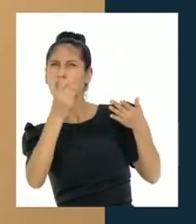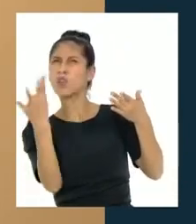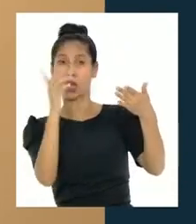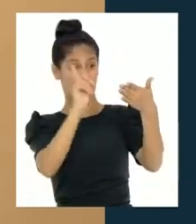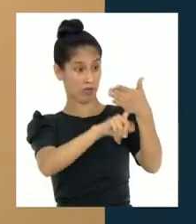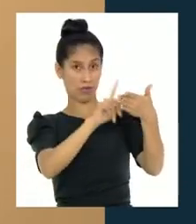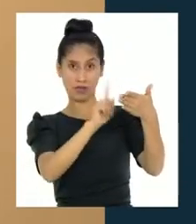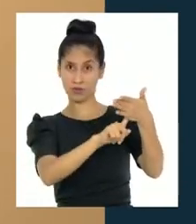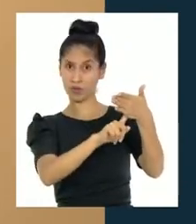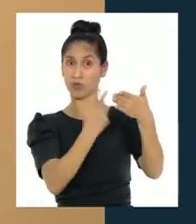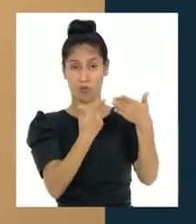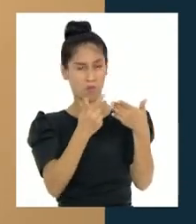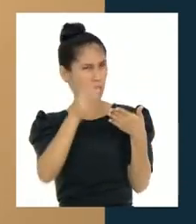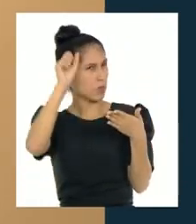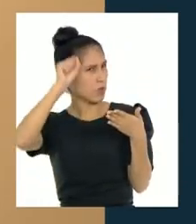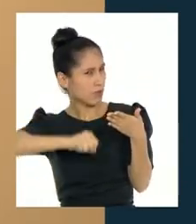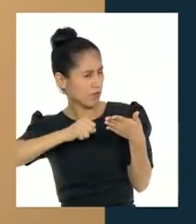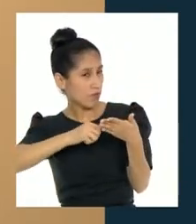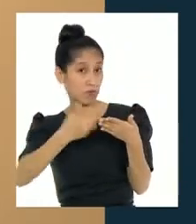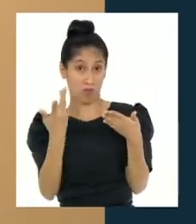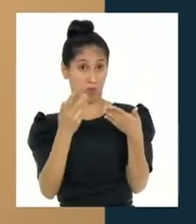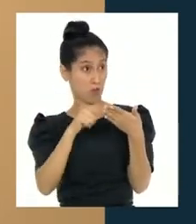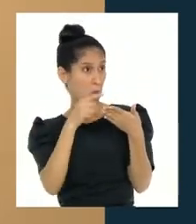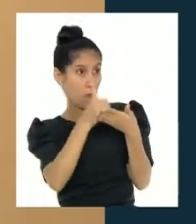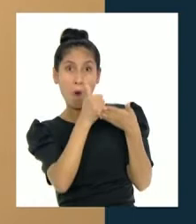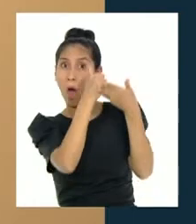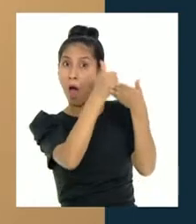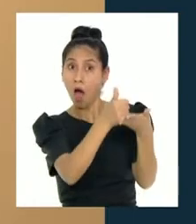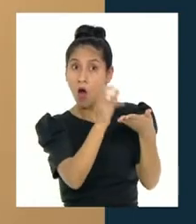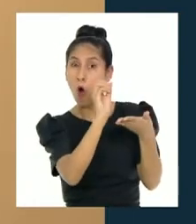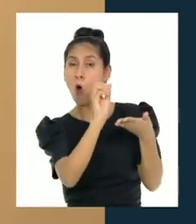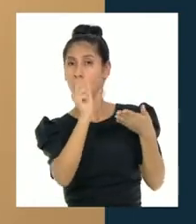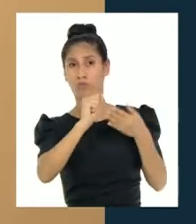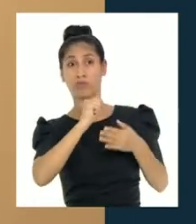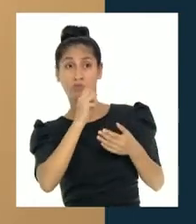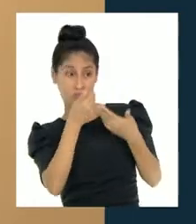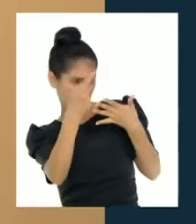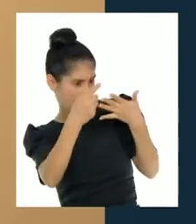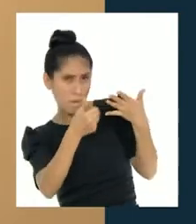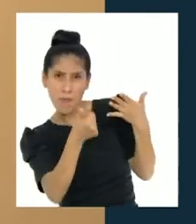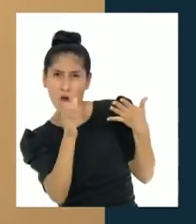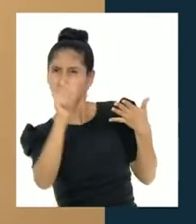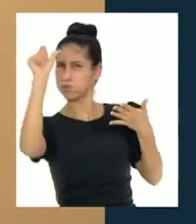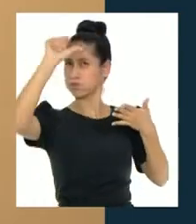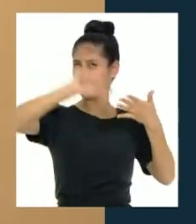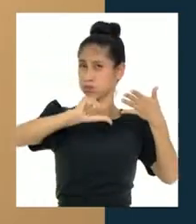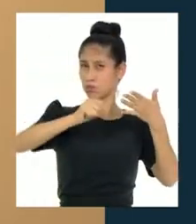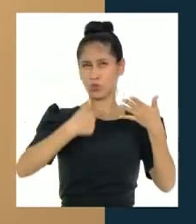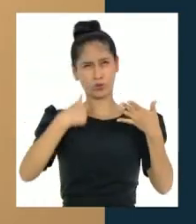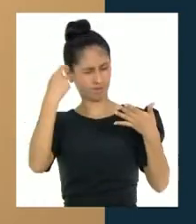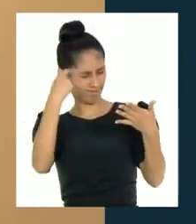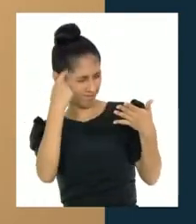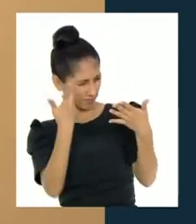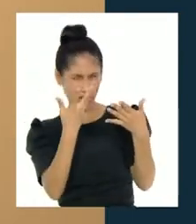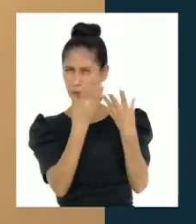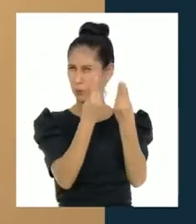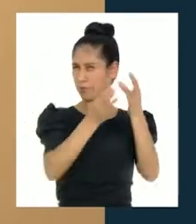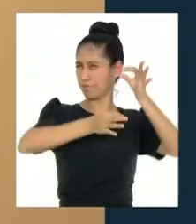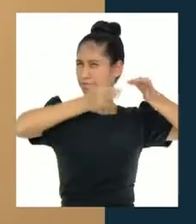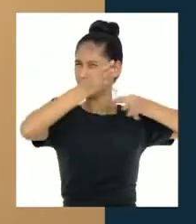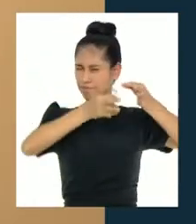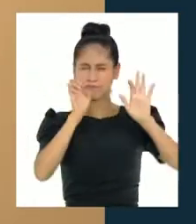postura a favor o en contra de una determinada causa. Tengo mucho que explicarles.